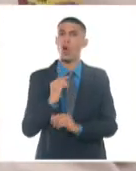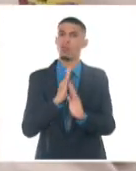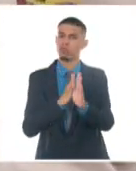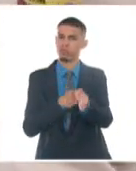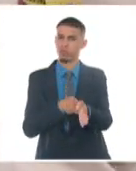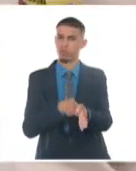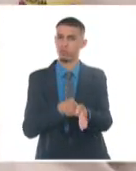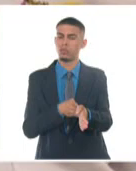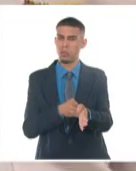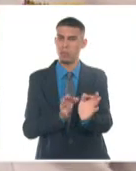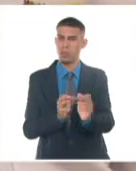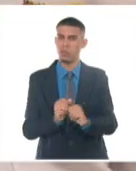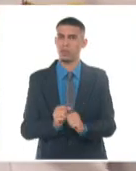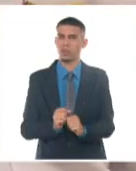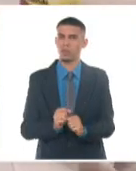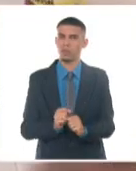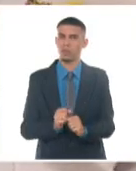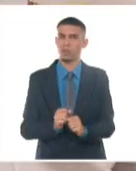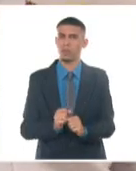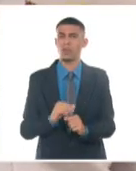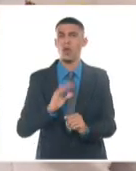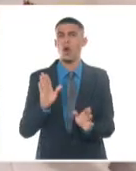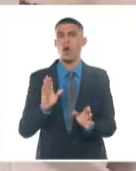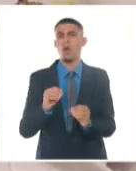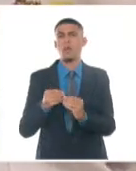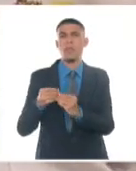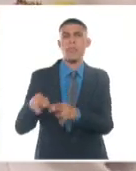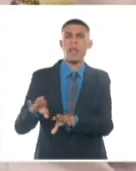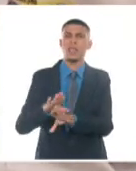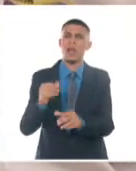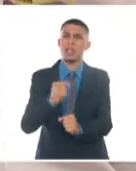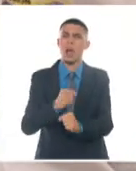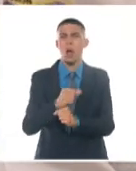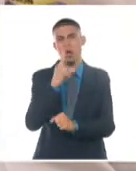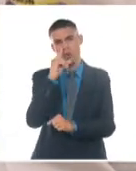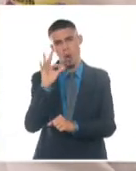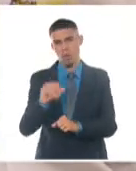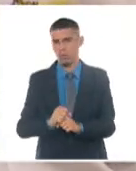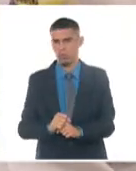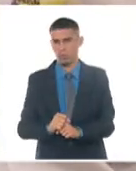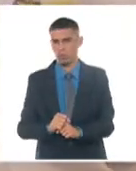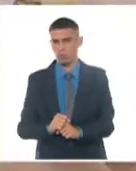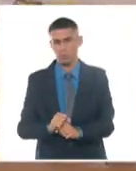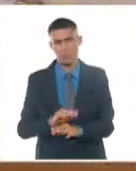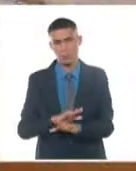conmigo mismo. Y jubilarme no pienso. Puede ser que me jubile y me reincorpore, pero retirarme